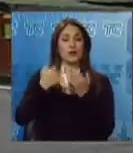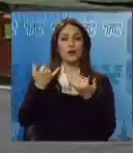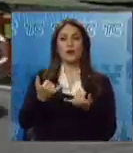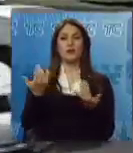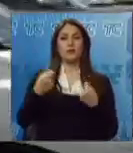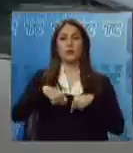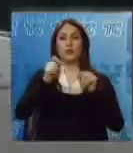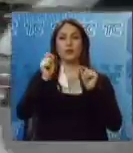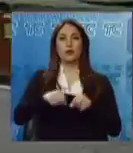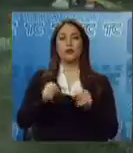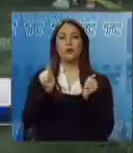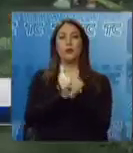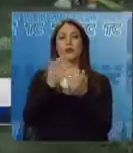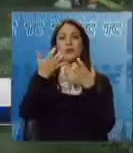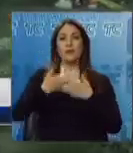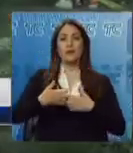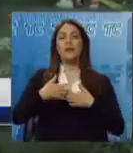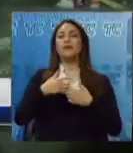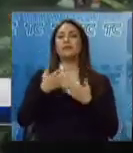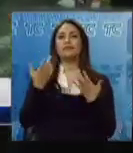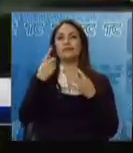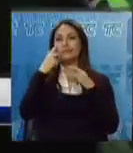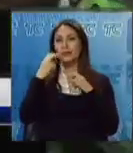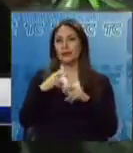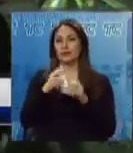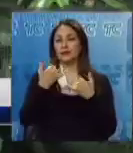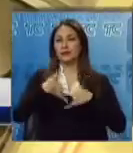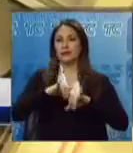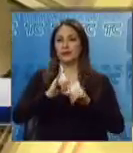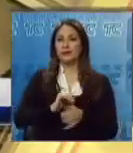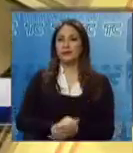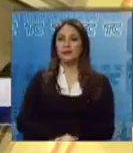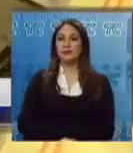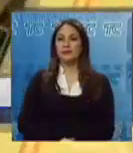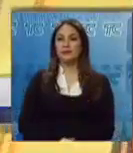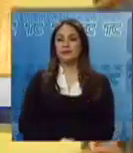contratos firmados con Odebrecht forman parte de las investigaciones. Cristian Hidalgo, TC Televisión.